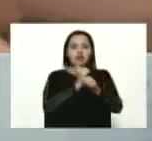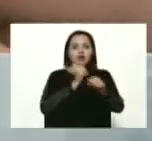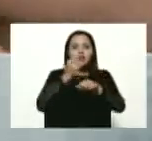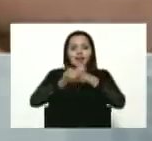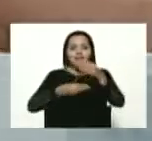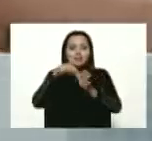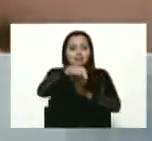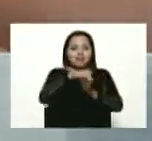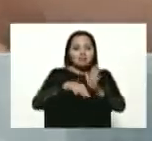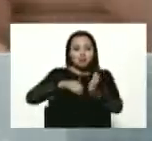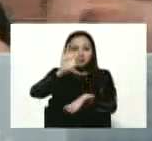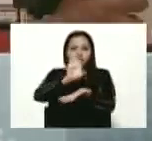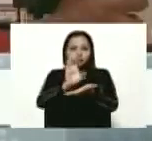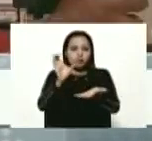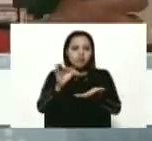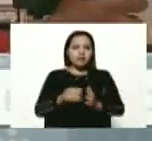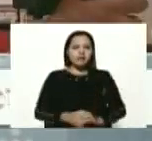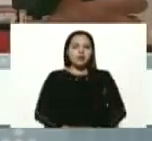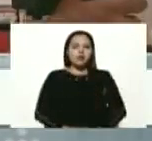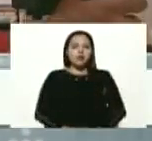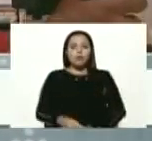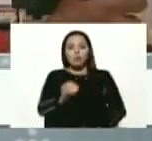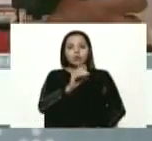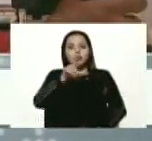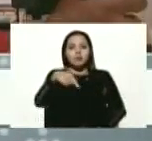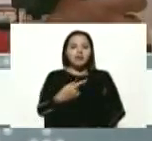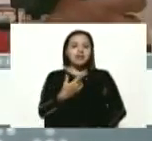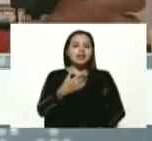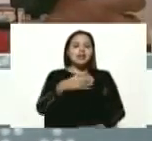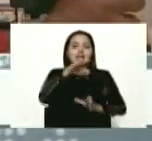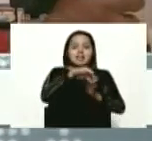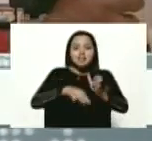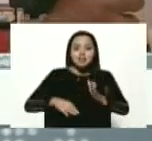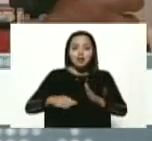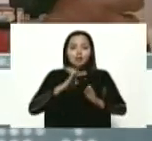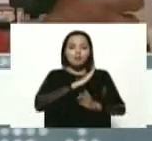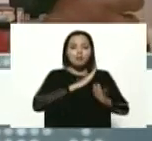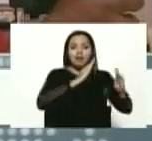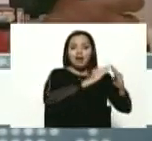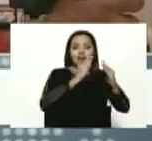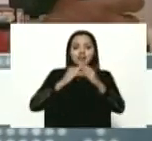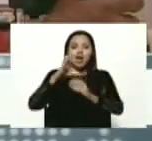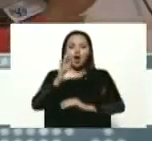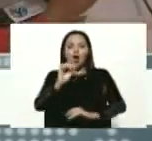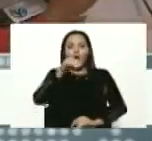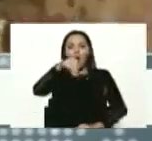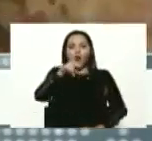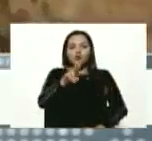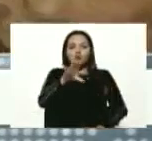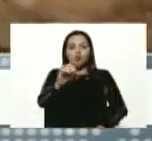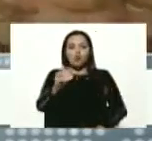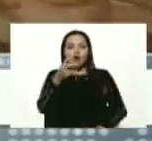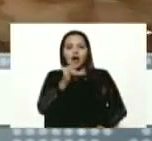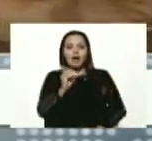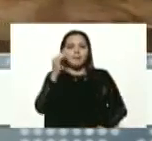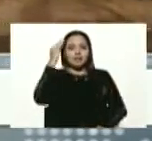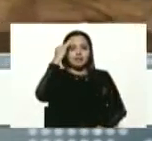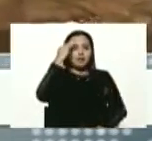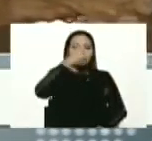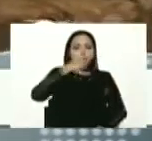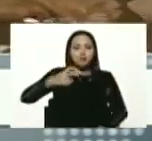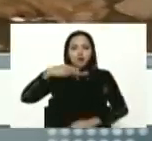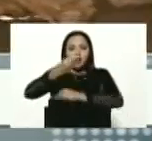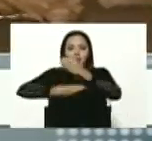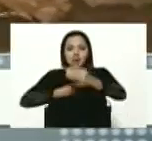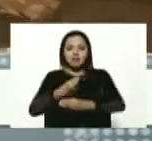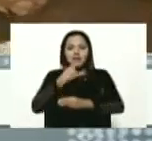fundamentalmente. O puede estar a la escala de conuco familiar. Eso cambia la mentalidad, la persona que produce. Le